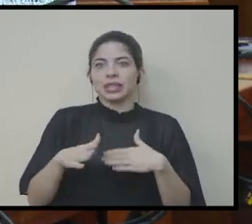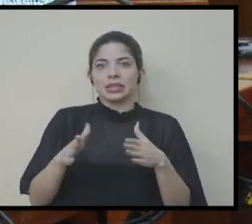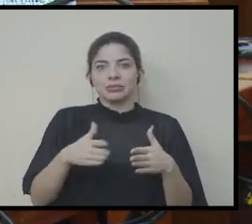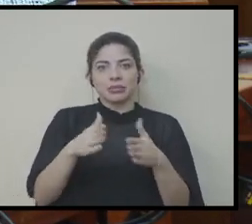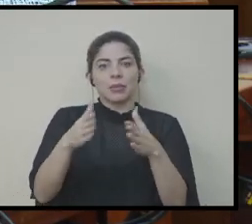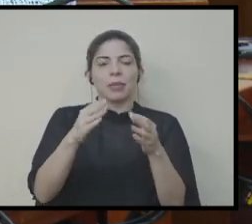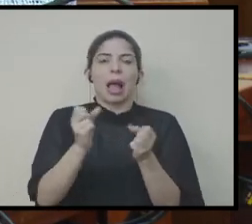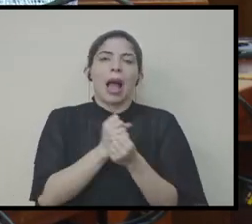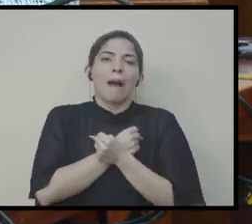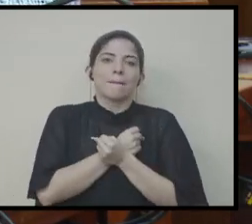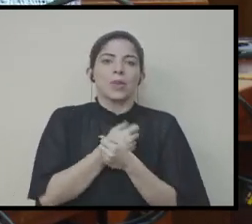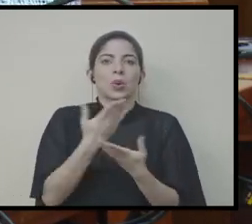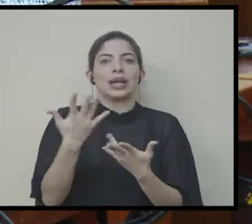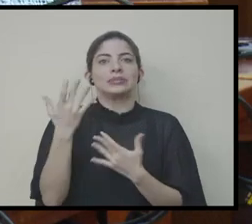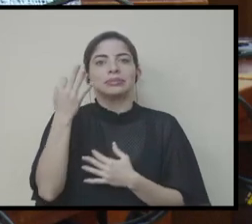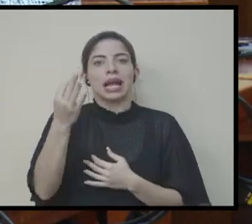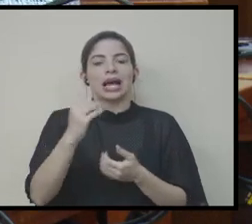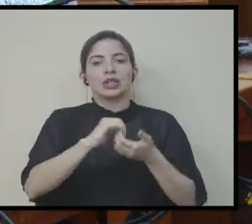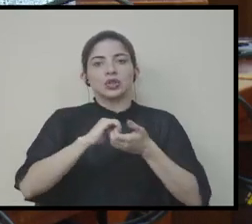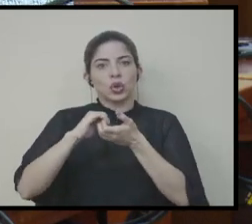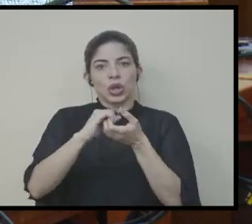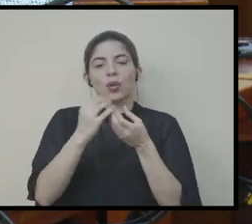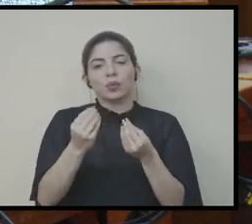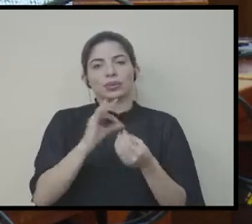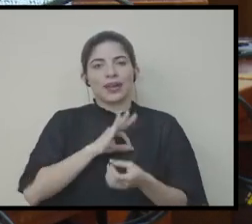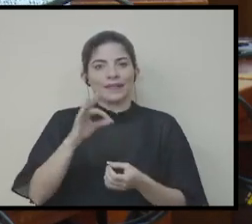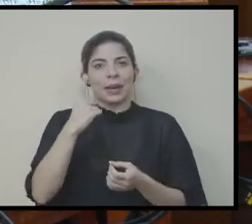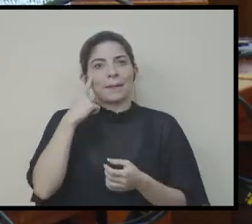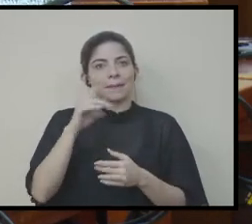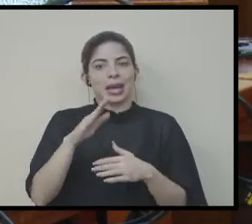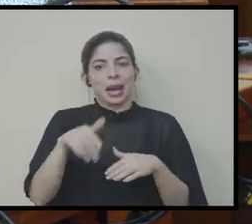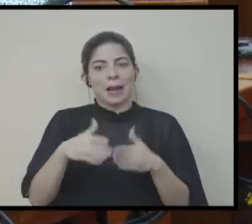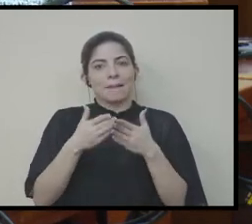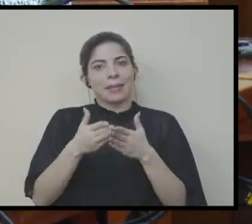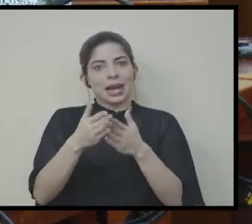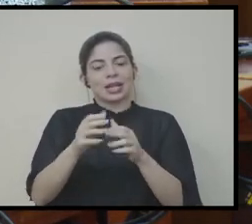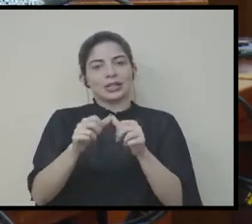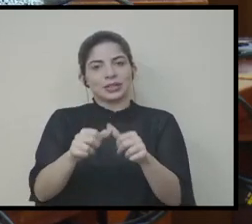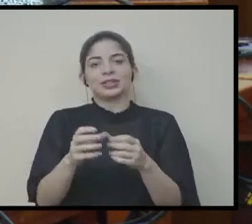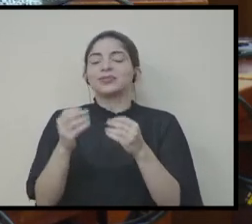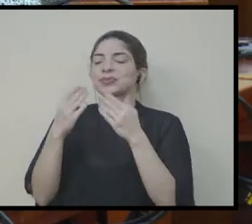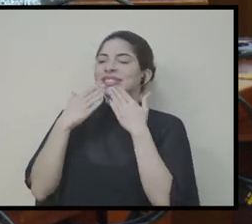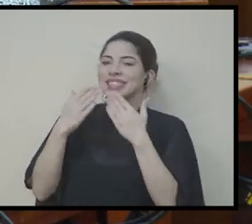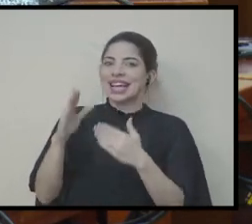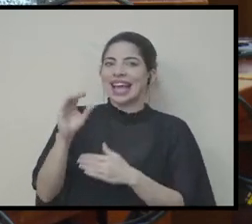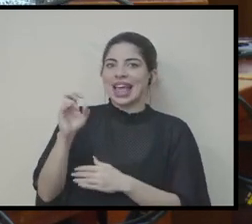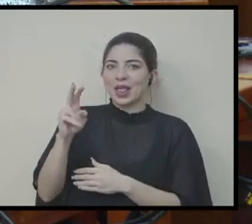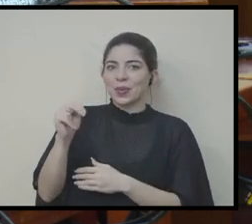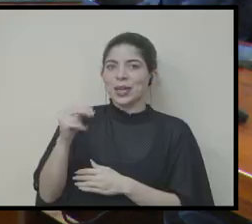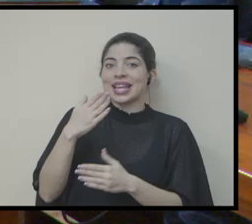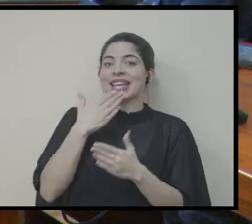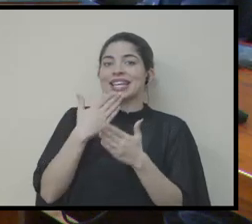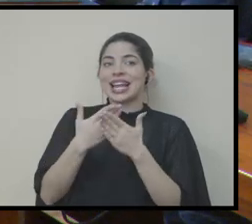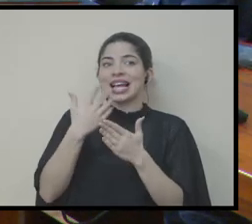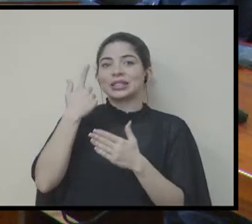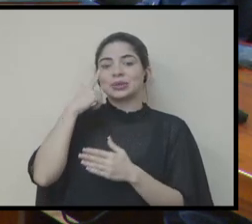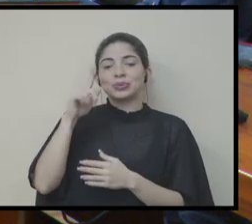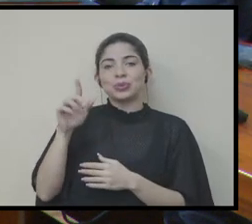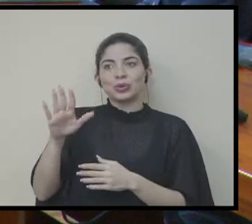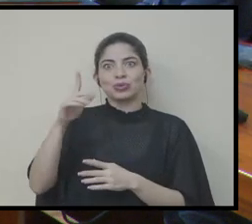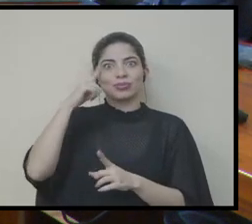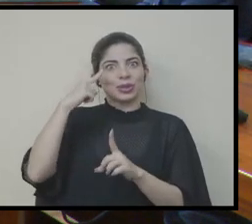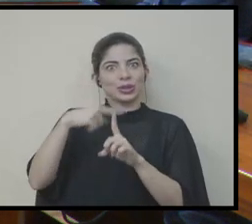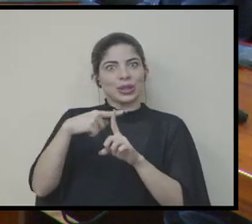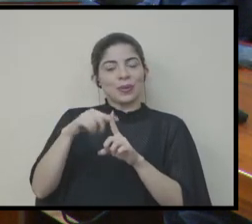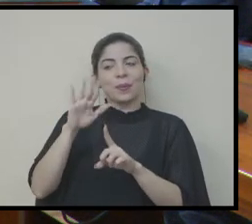pues un poco de amor, de esperanza, de solidaridad y de mucha fe para sacar este barco adelante. Muchas gracias, Edwin, y gracias por el optimismo,